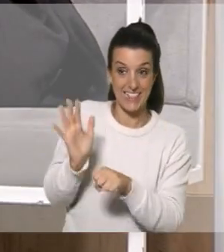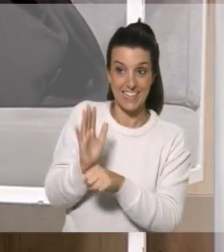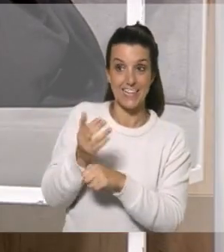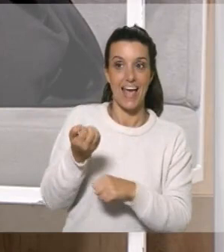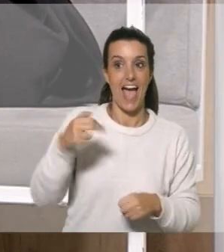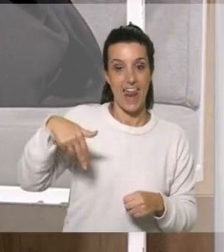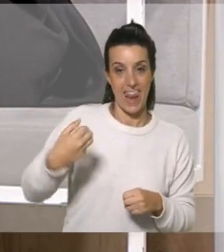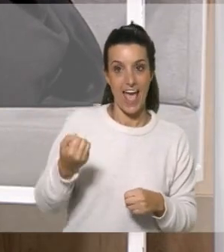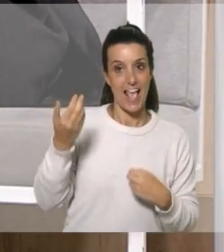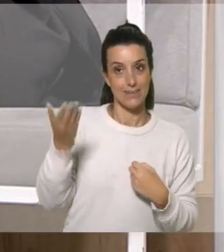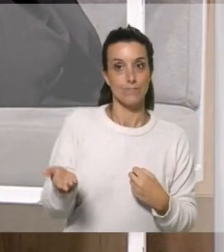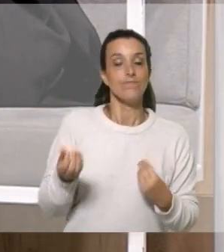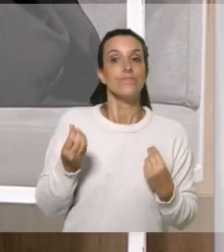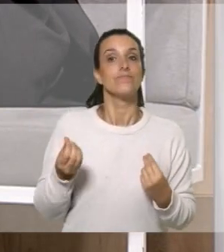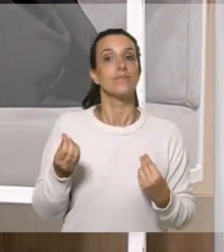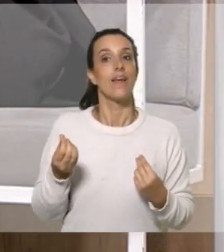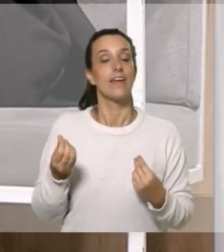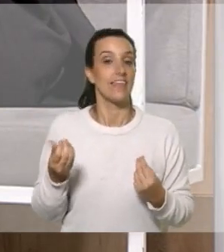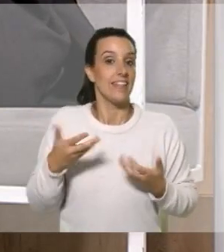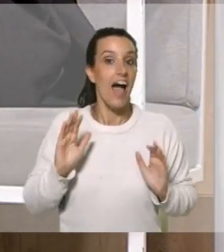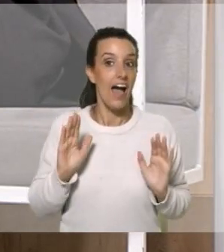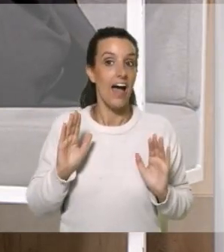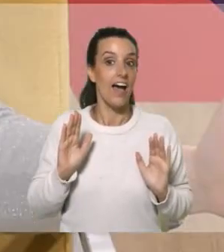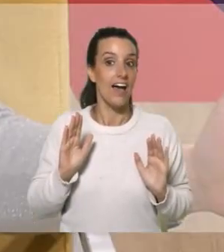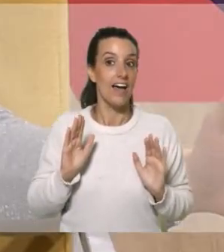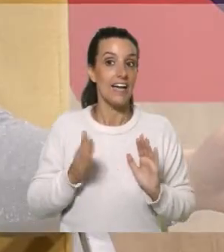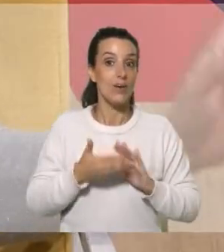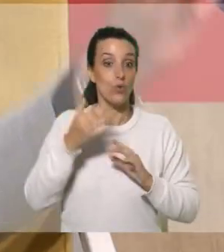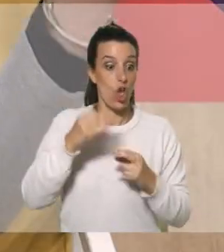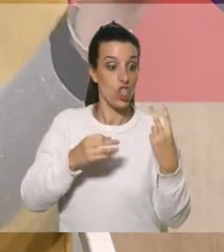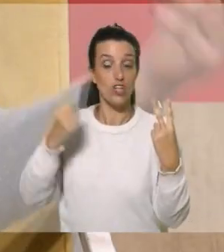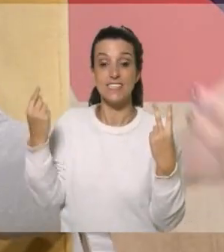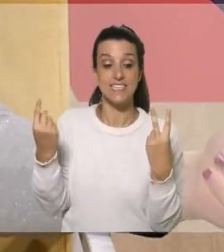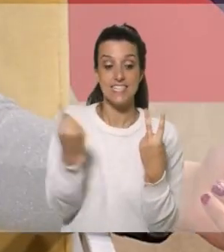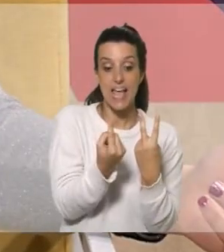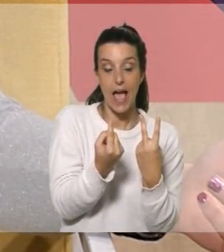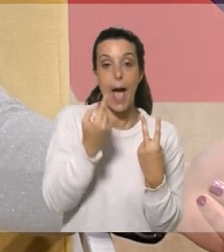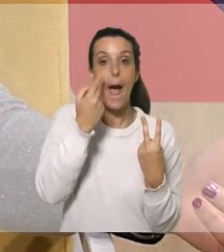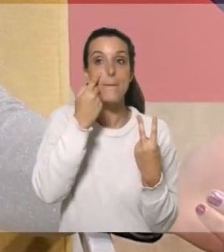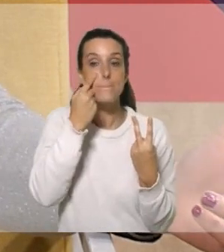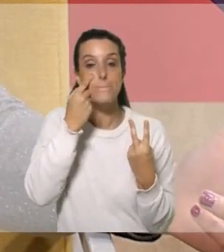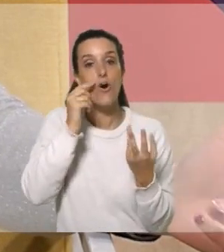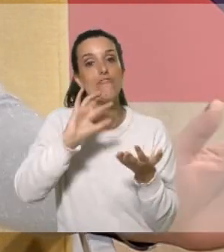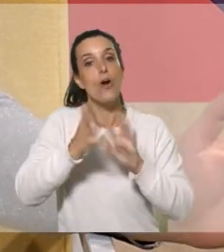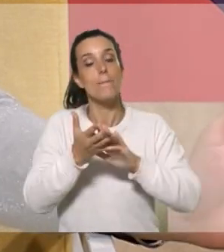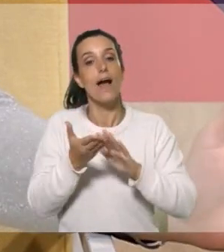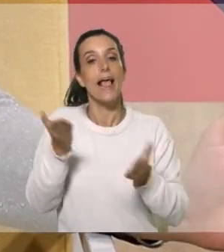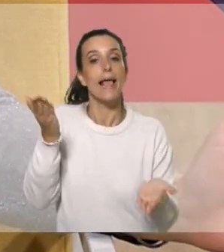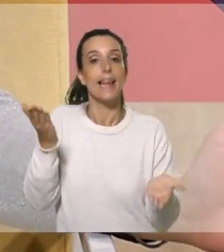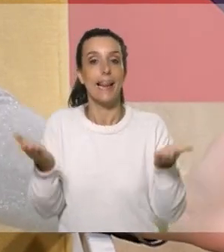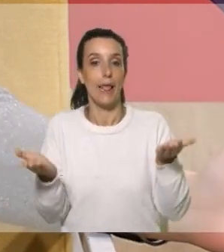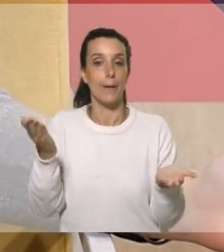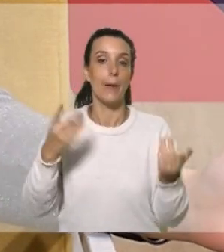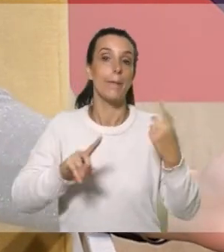es Ana Que bueno que cada que va a llegar en realidad como a prometer este equilibrio Pero bueno